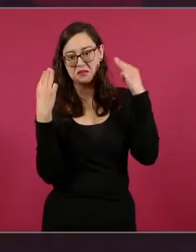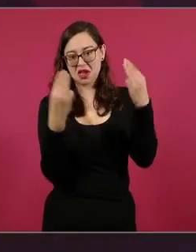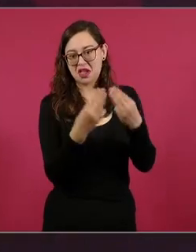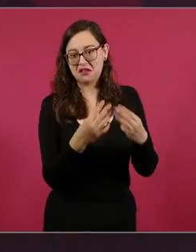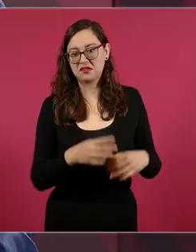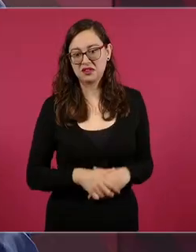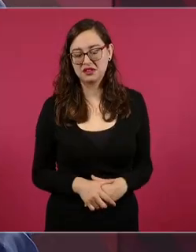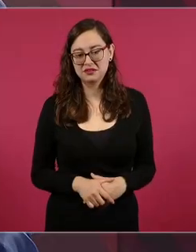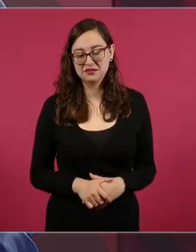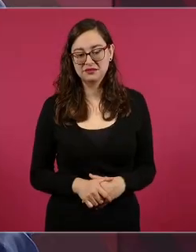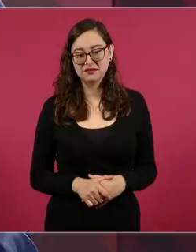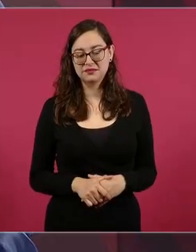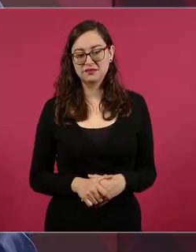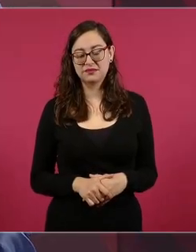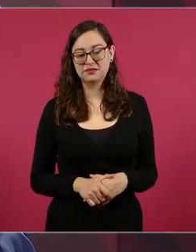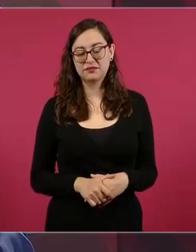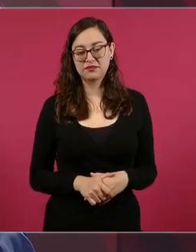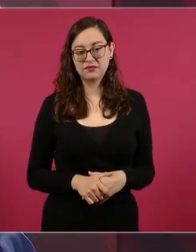el periodismo